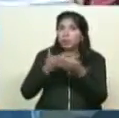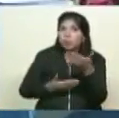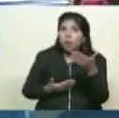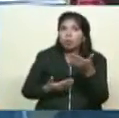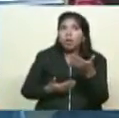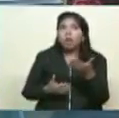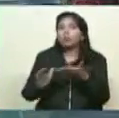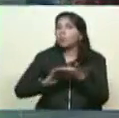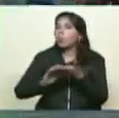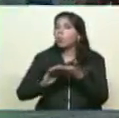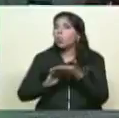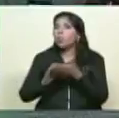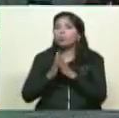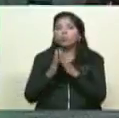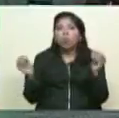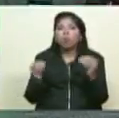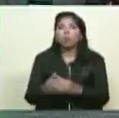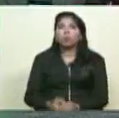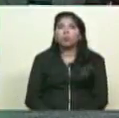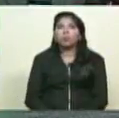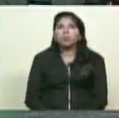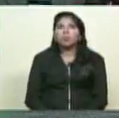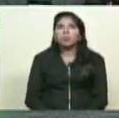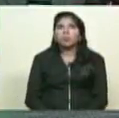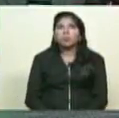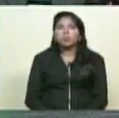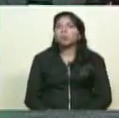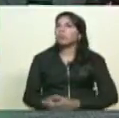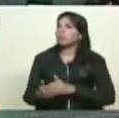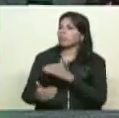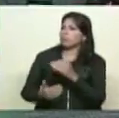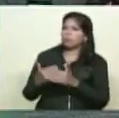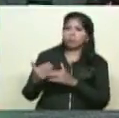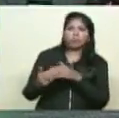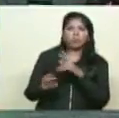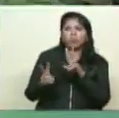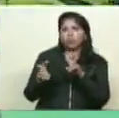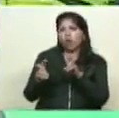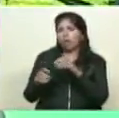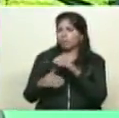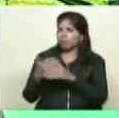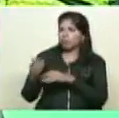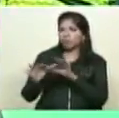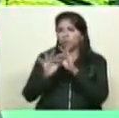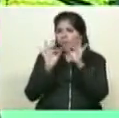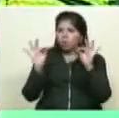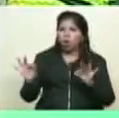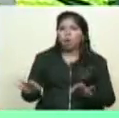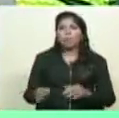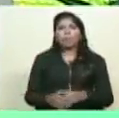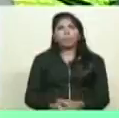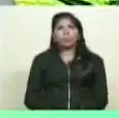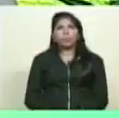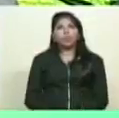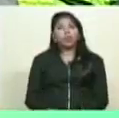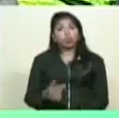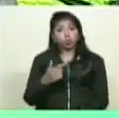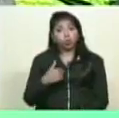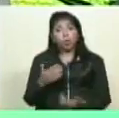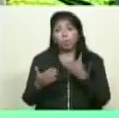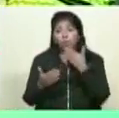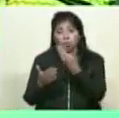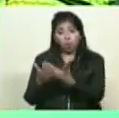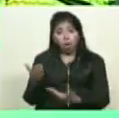para la construcción del nuevo modelo productivo económico que estoy hablando. Yo he propuesto un